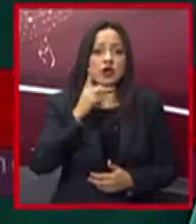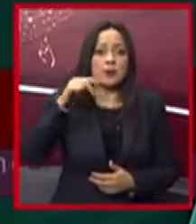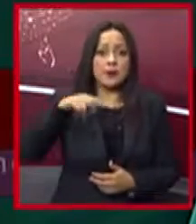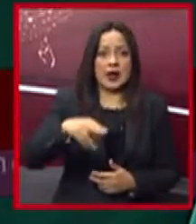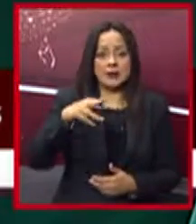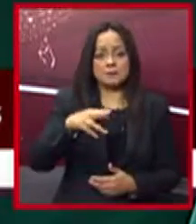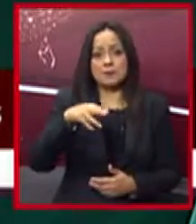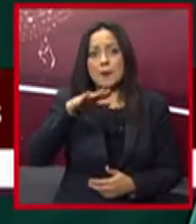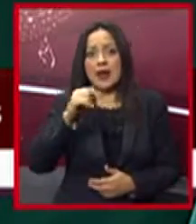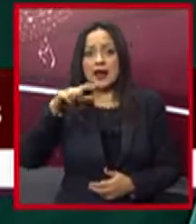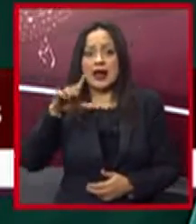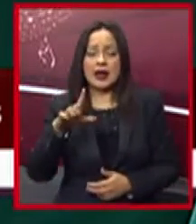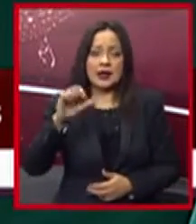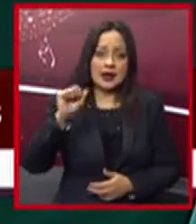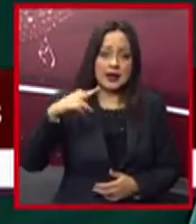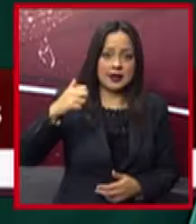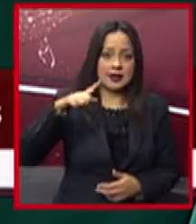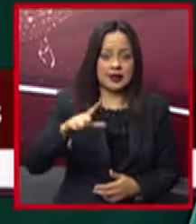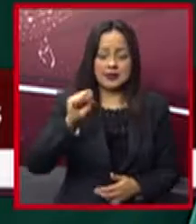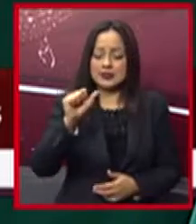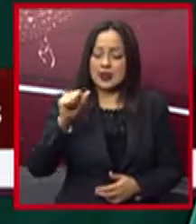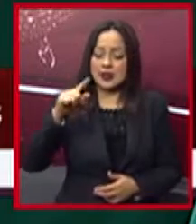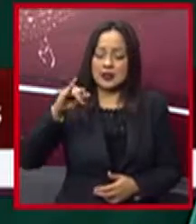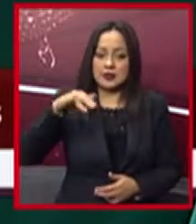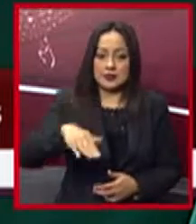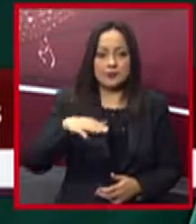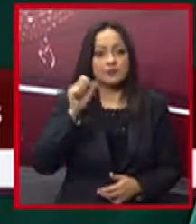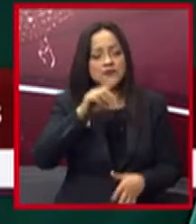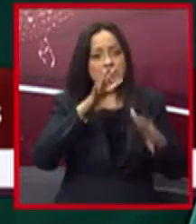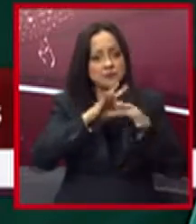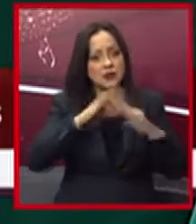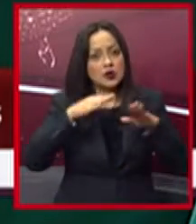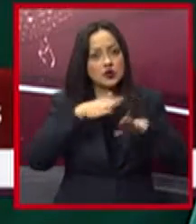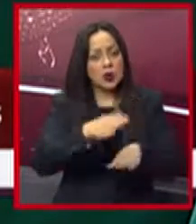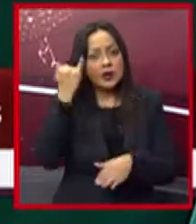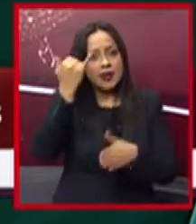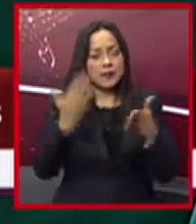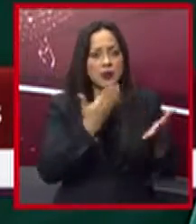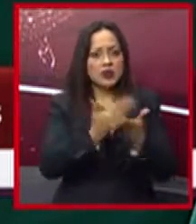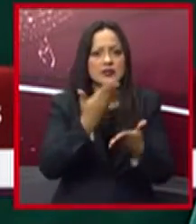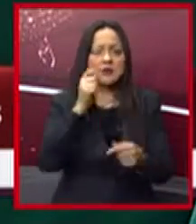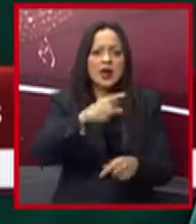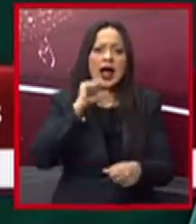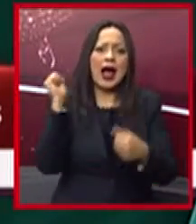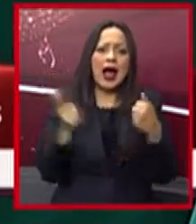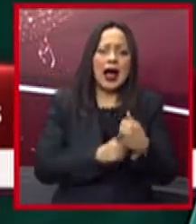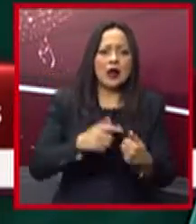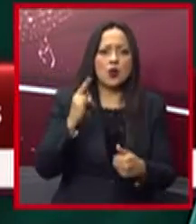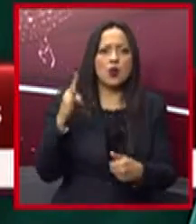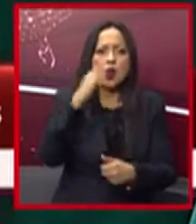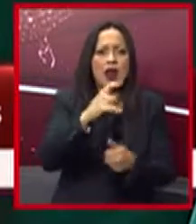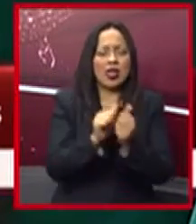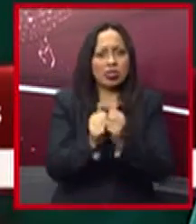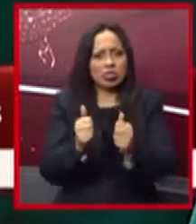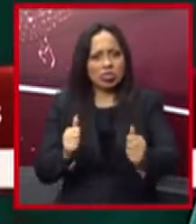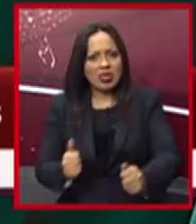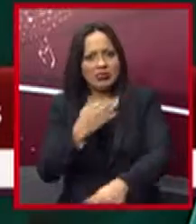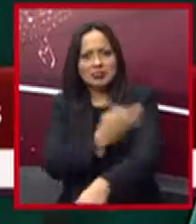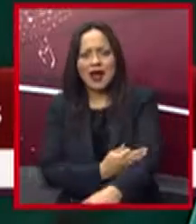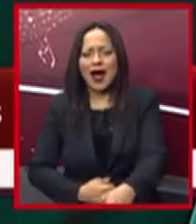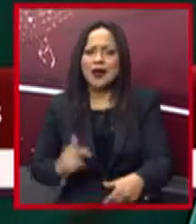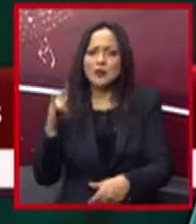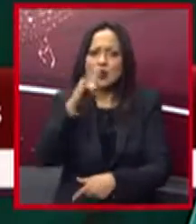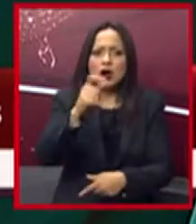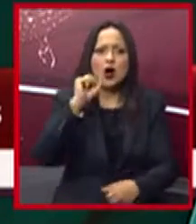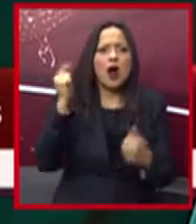Salim, se refirió a la iniciativa que presentó ante el Pleno en torno a los vuelos demorados y cancelados y sancionar a la aerolínea que exponga